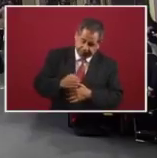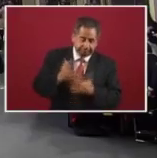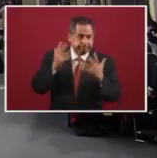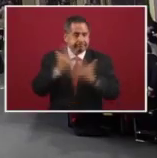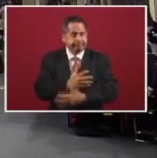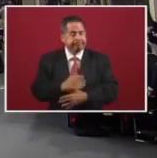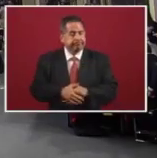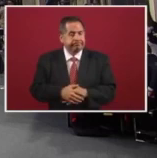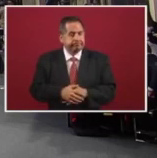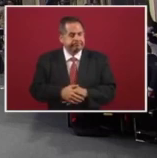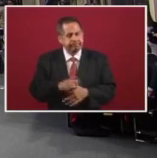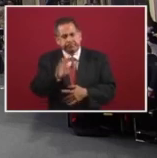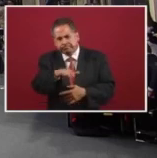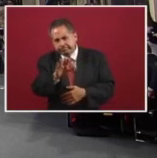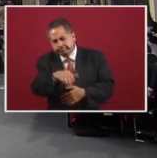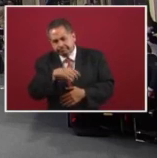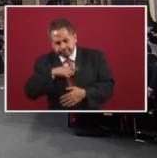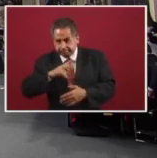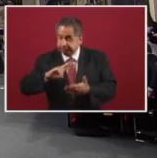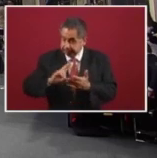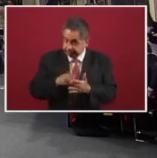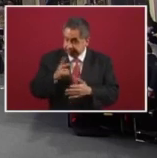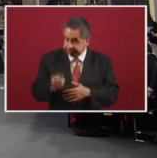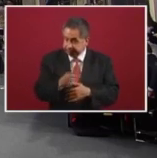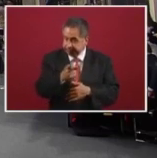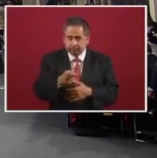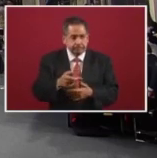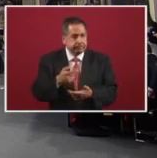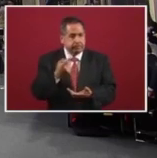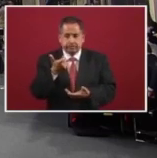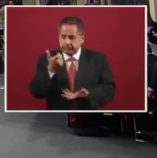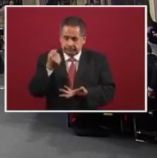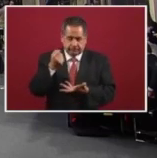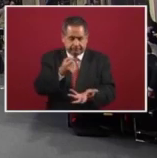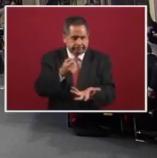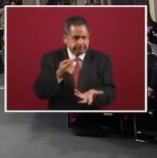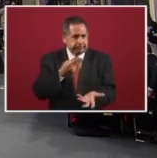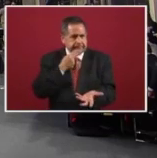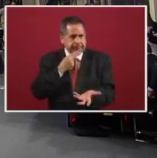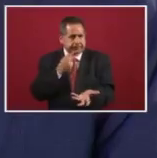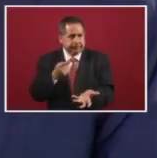Entonces les planteo, a ver, ¿y en qué usamos los fondos?